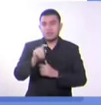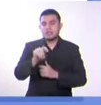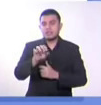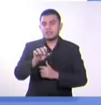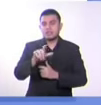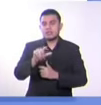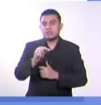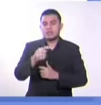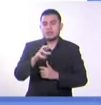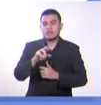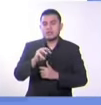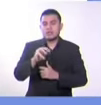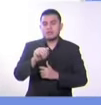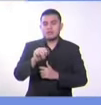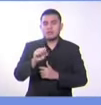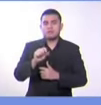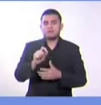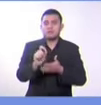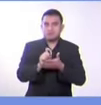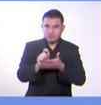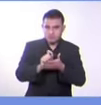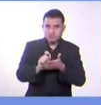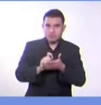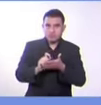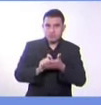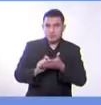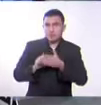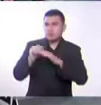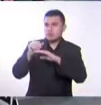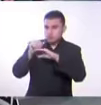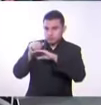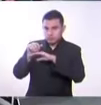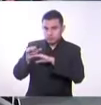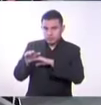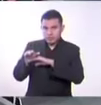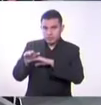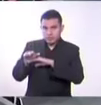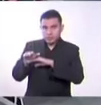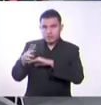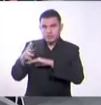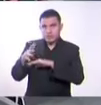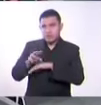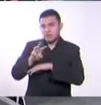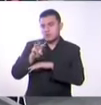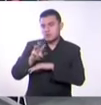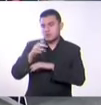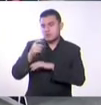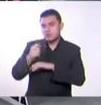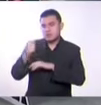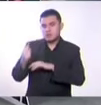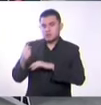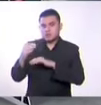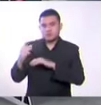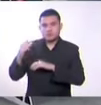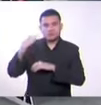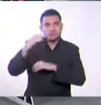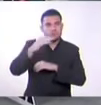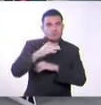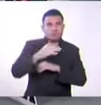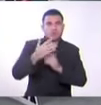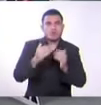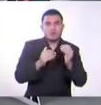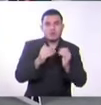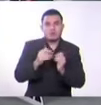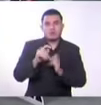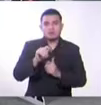Ajá, cartas, o sea, escribían cartas y se las mandaban y tardaban como 3 meses. E igual los telegramas